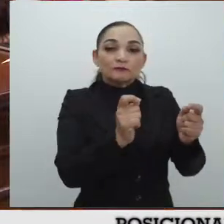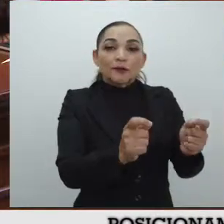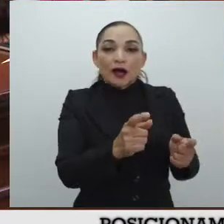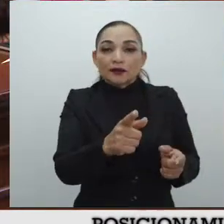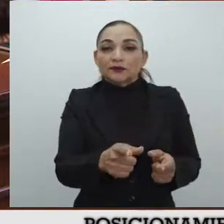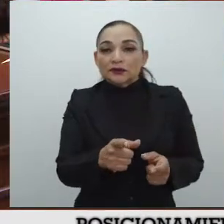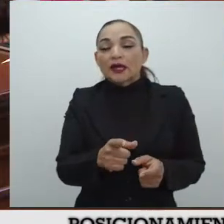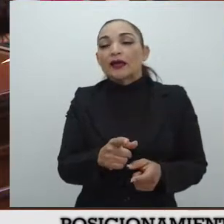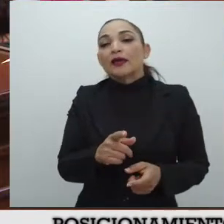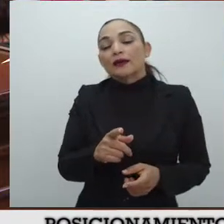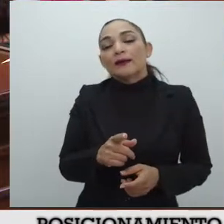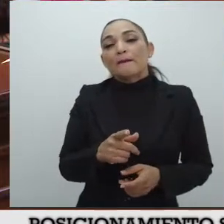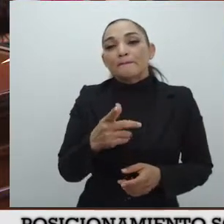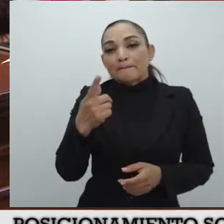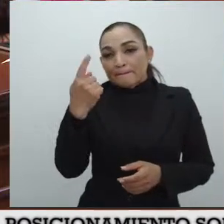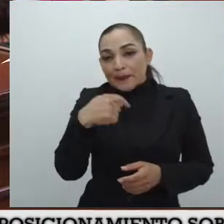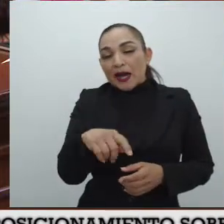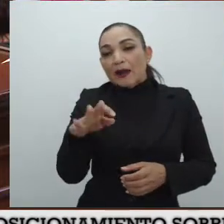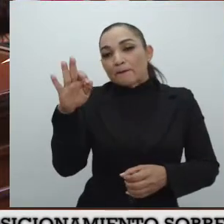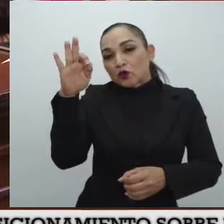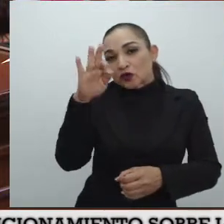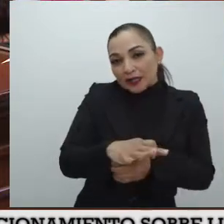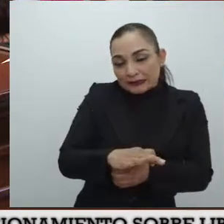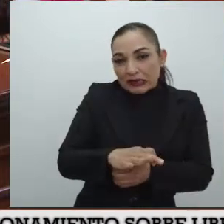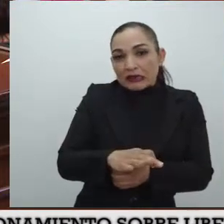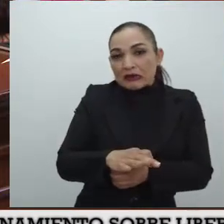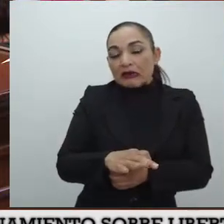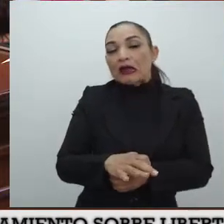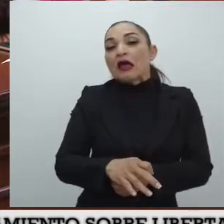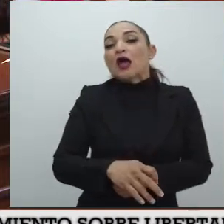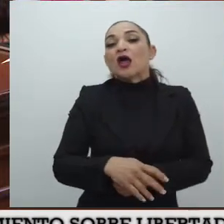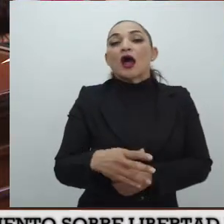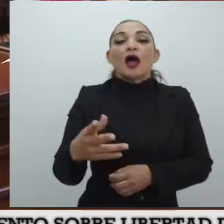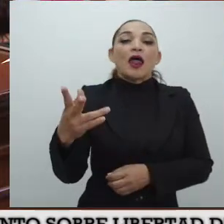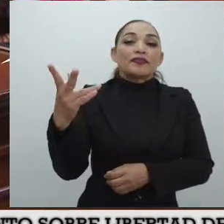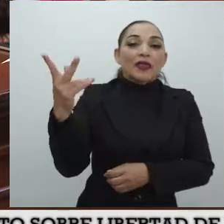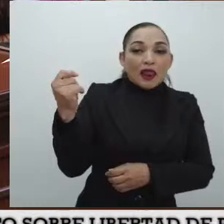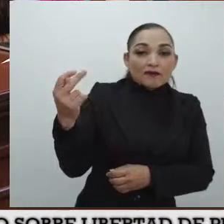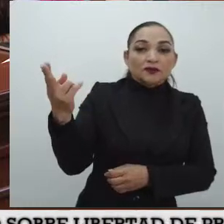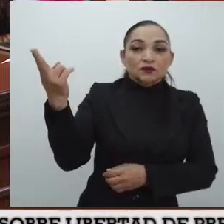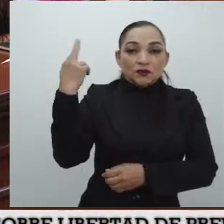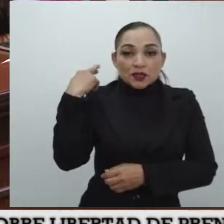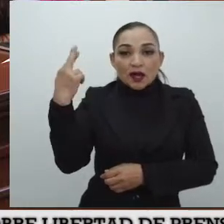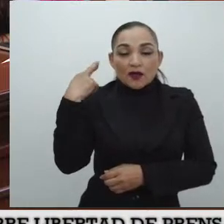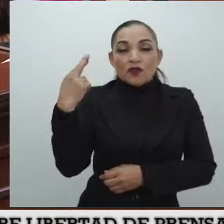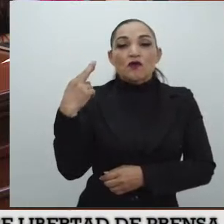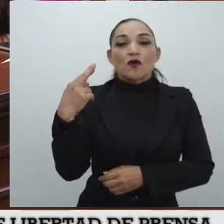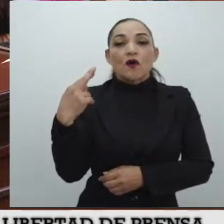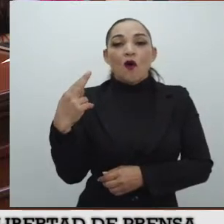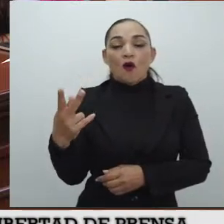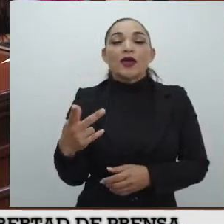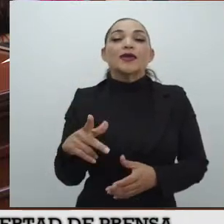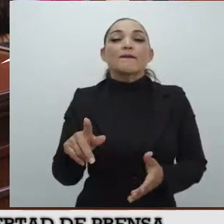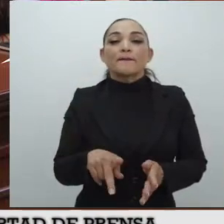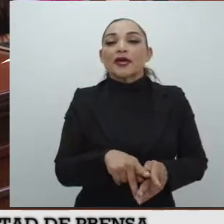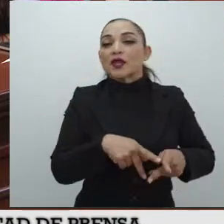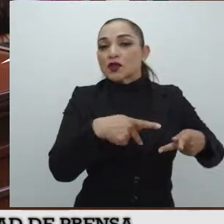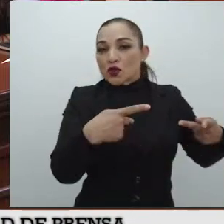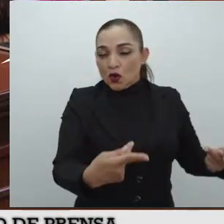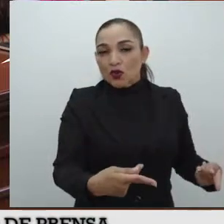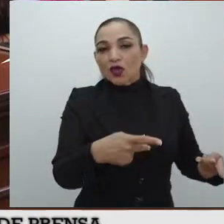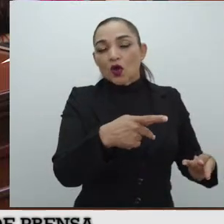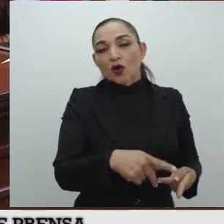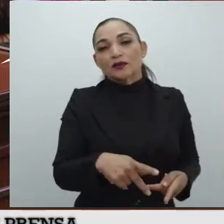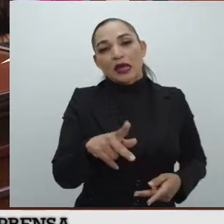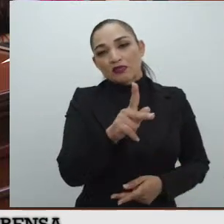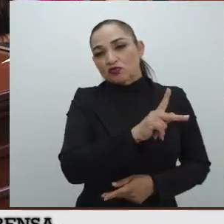el ejercicio de los medios de comunicación, reivindicará el ejercicio de los periodistas y de